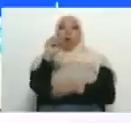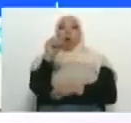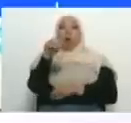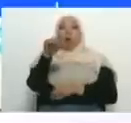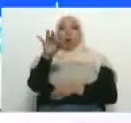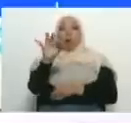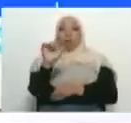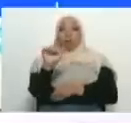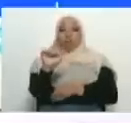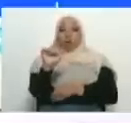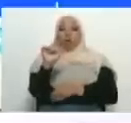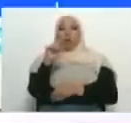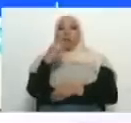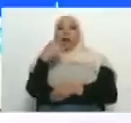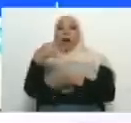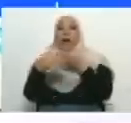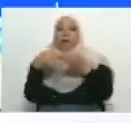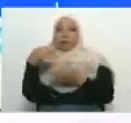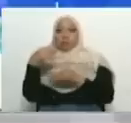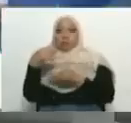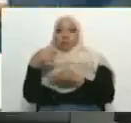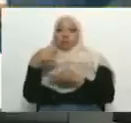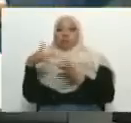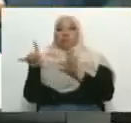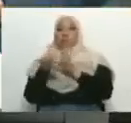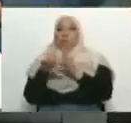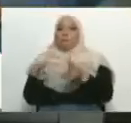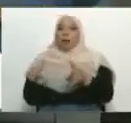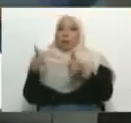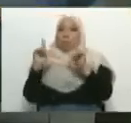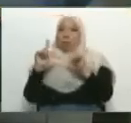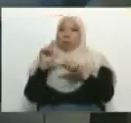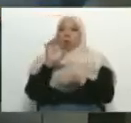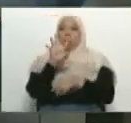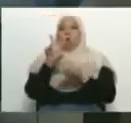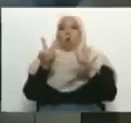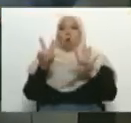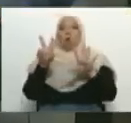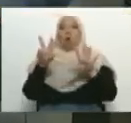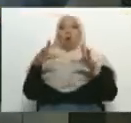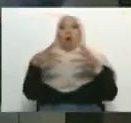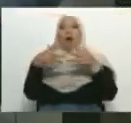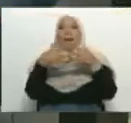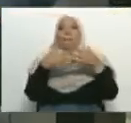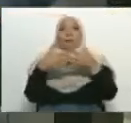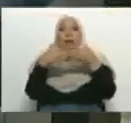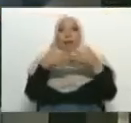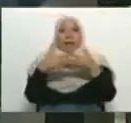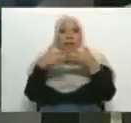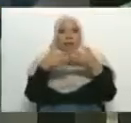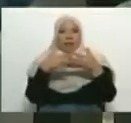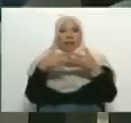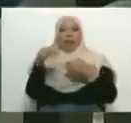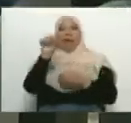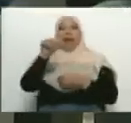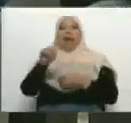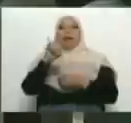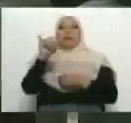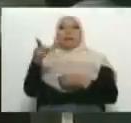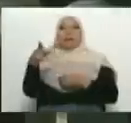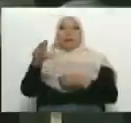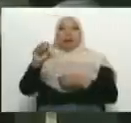emite una licencia número 42 contra CIDCO, contra los activos de